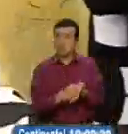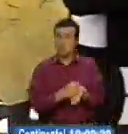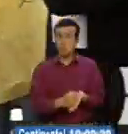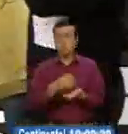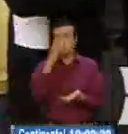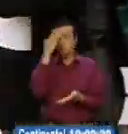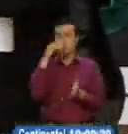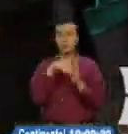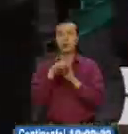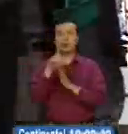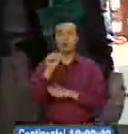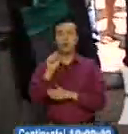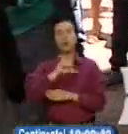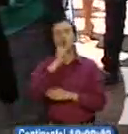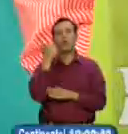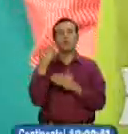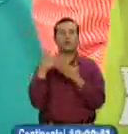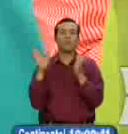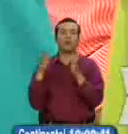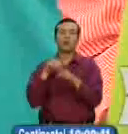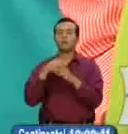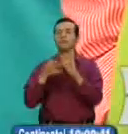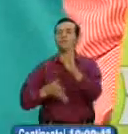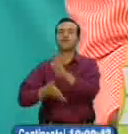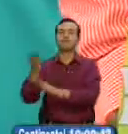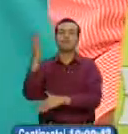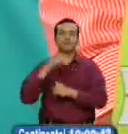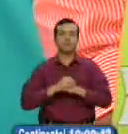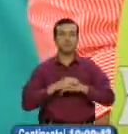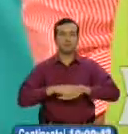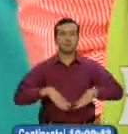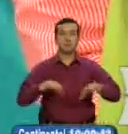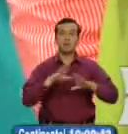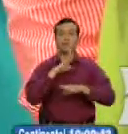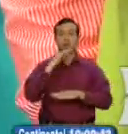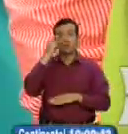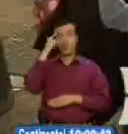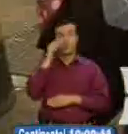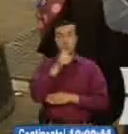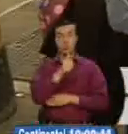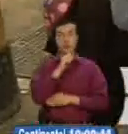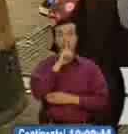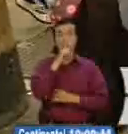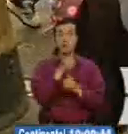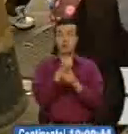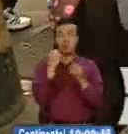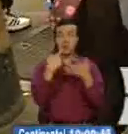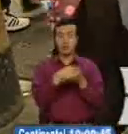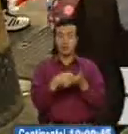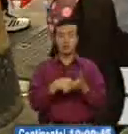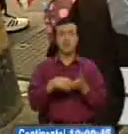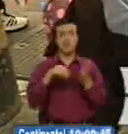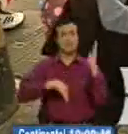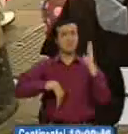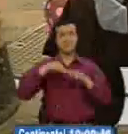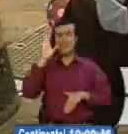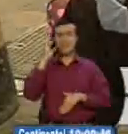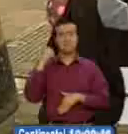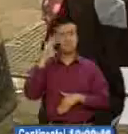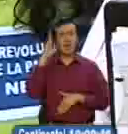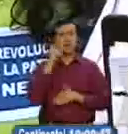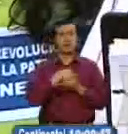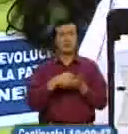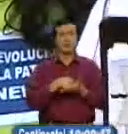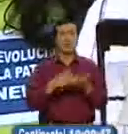pues Lasso buscó otra salida. De todas formas, en el colectivo Rafael Contigo Siempre se asegura que ya superaron el límite requerido de